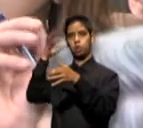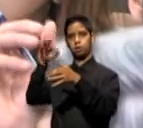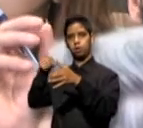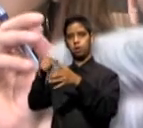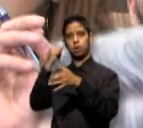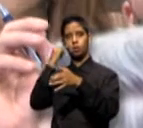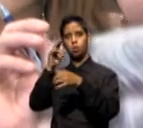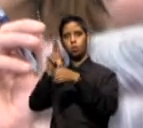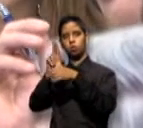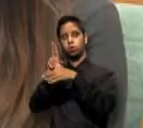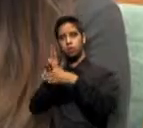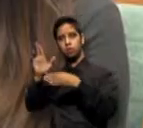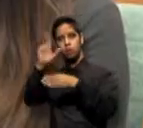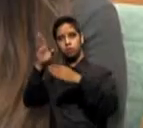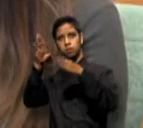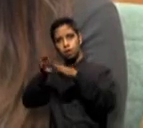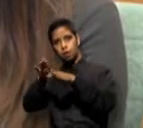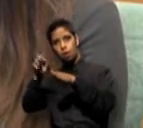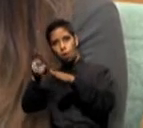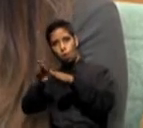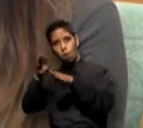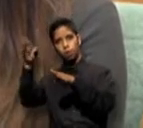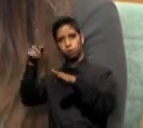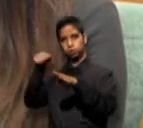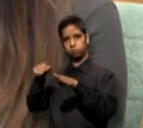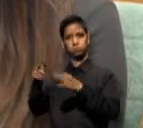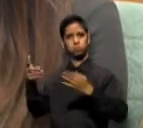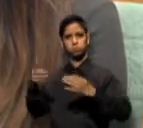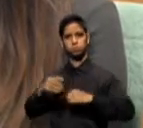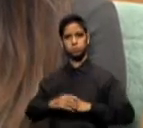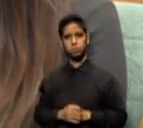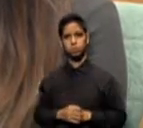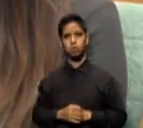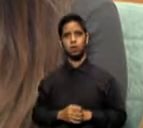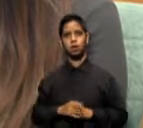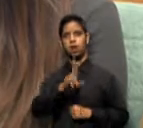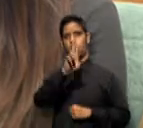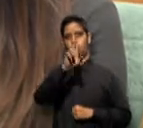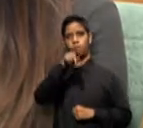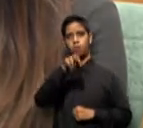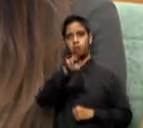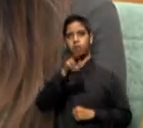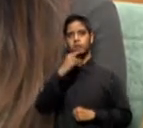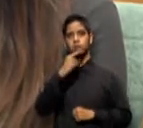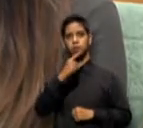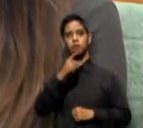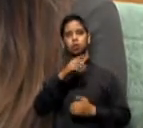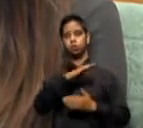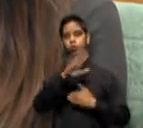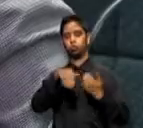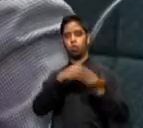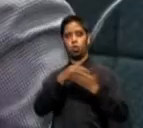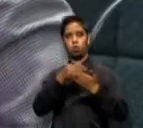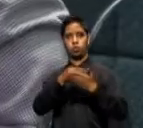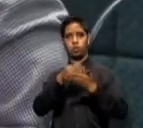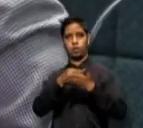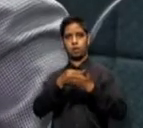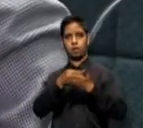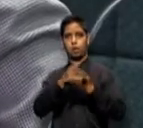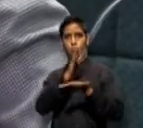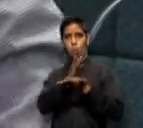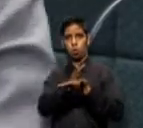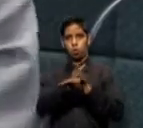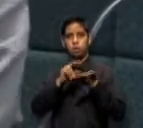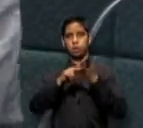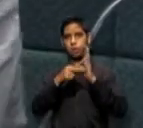cerrada. Por su parte, el Fideicomiso de Retiro de la UPR señaló que la paralización de todos los fondos provocaría un desfase en el